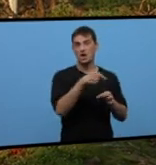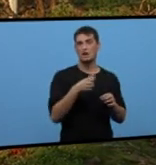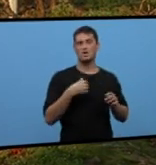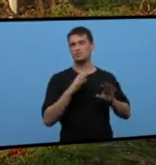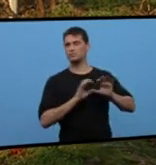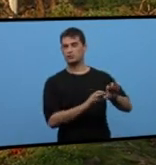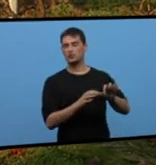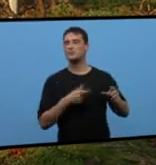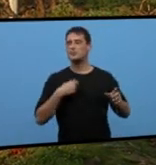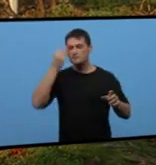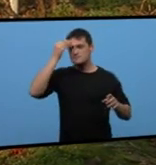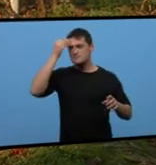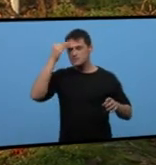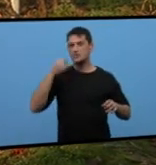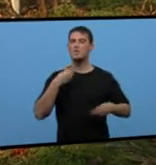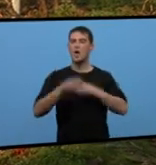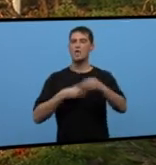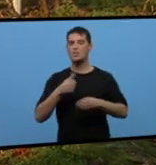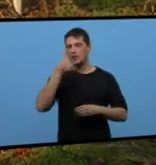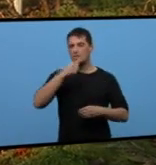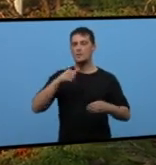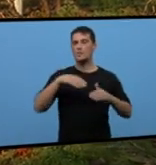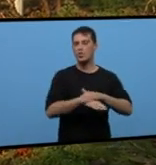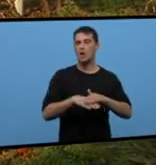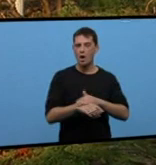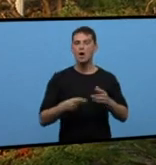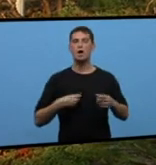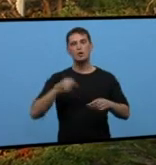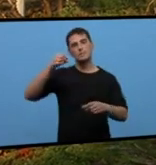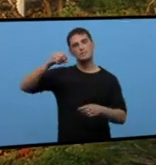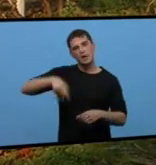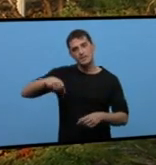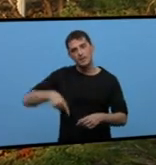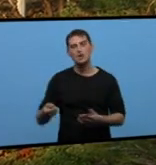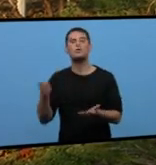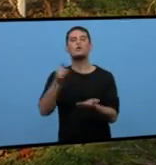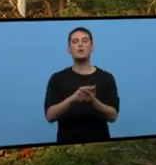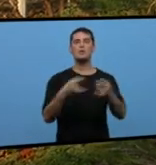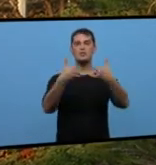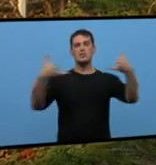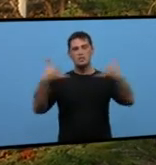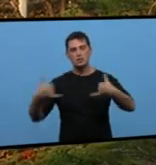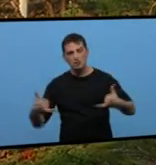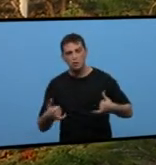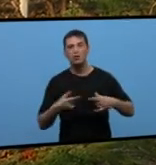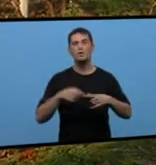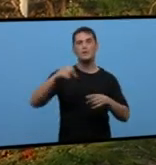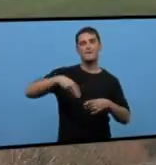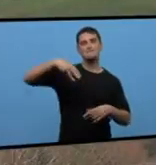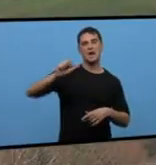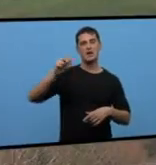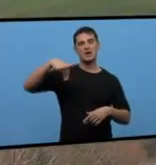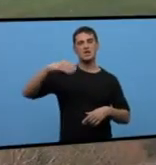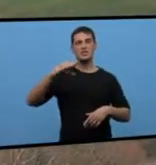foi cando decidimos ao facer a bodega, empezar a plantar a viña de novo, alambrarle, poñer as cepas toda mancía e a línea